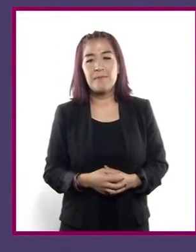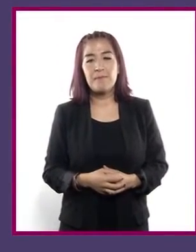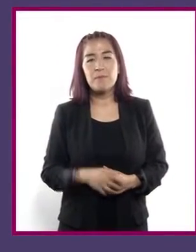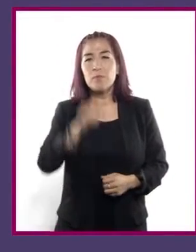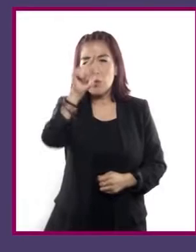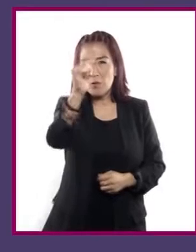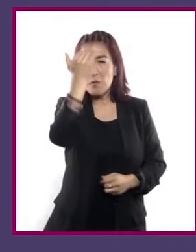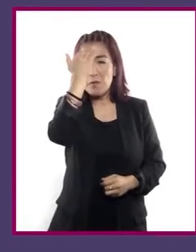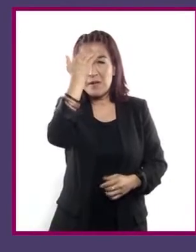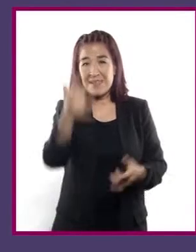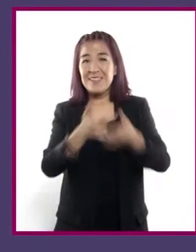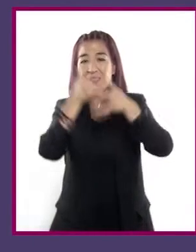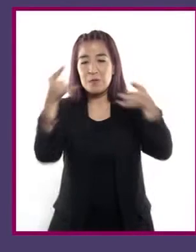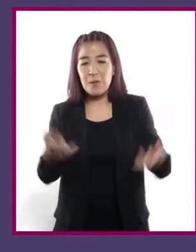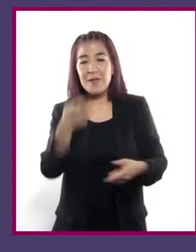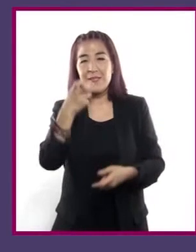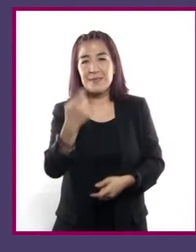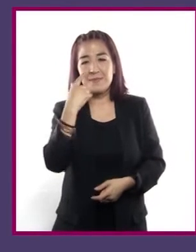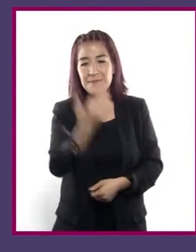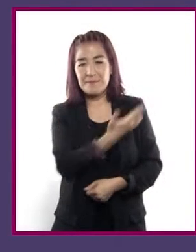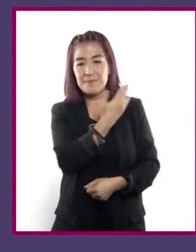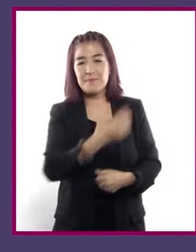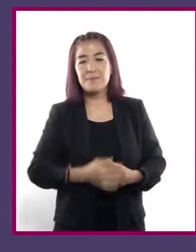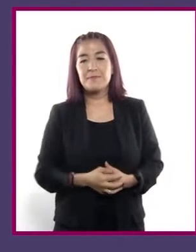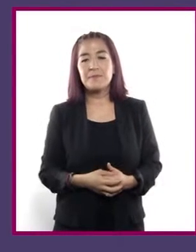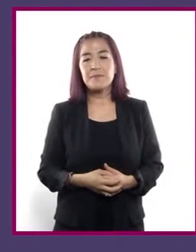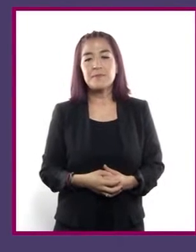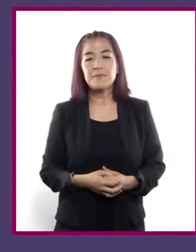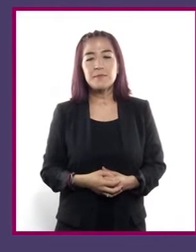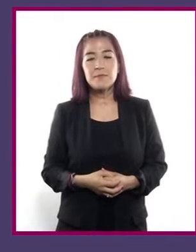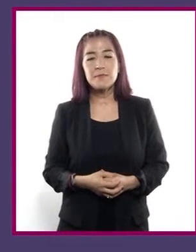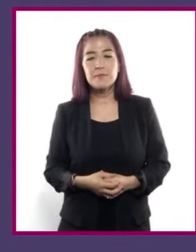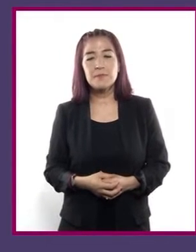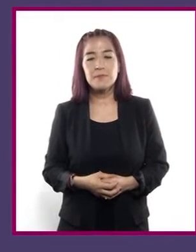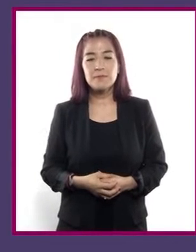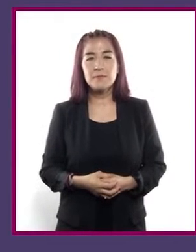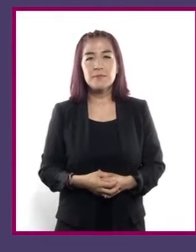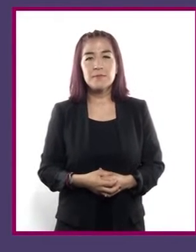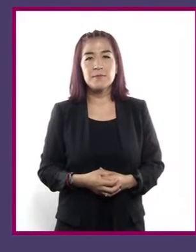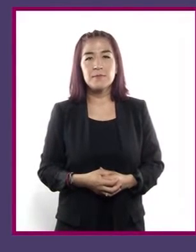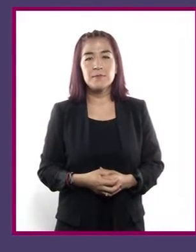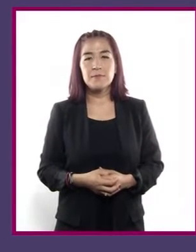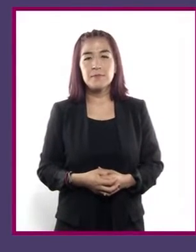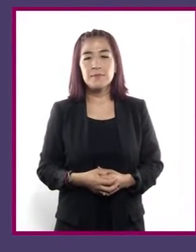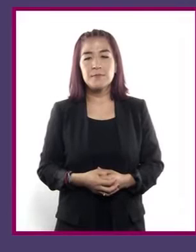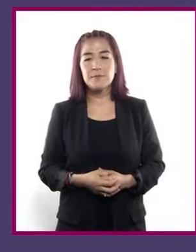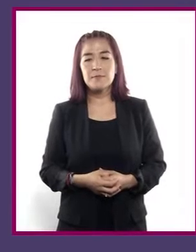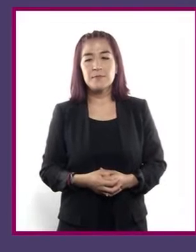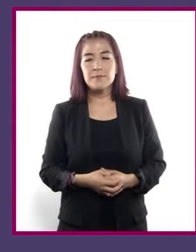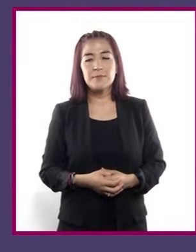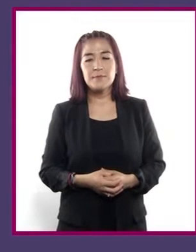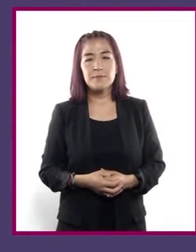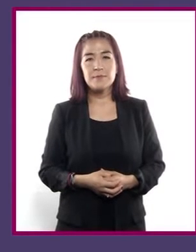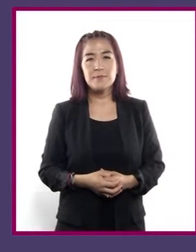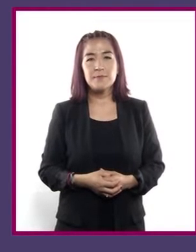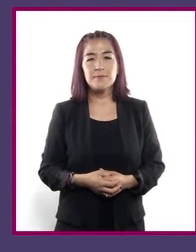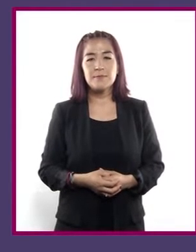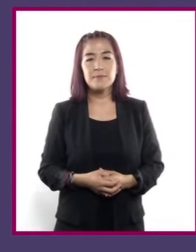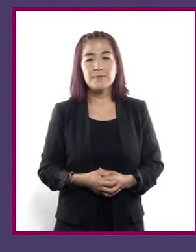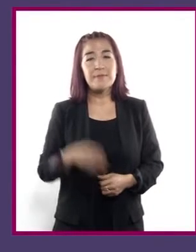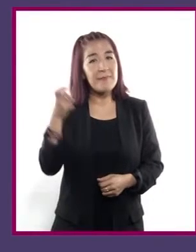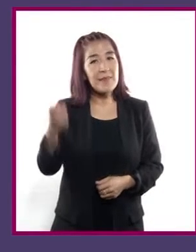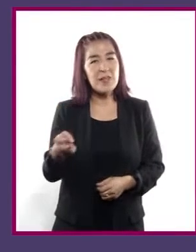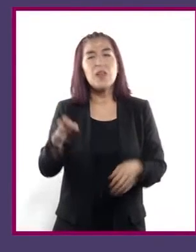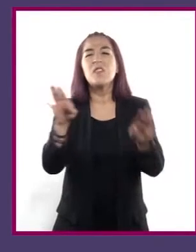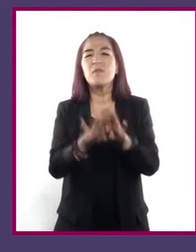¿Conocen la historia de las aventuras de Robinson Crusoe, escrita por el inglés Daniel Defoe? Es